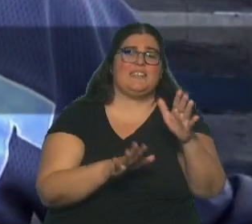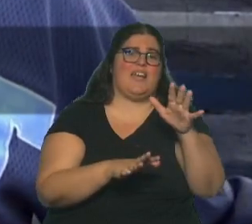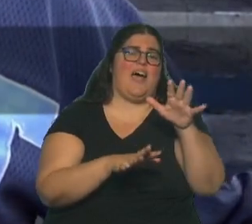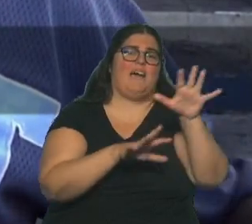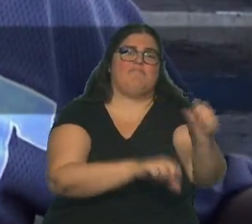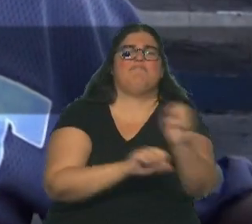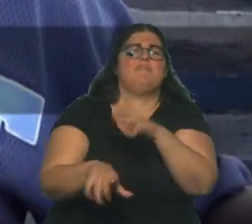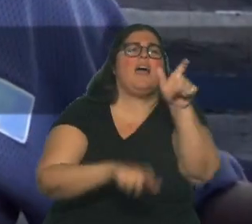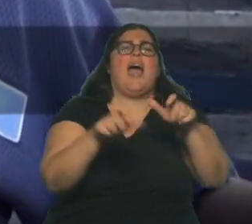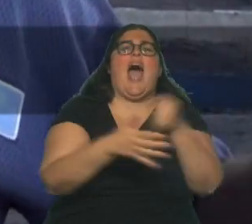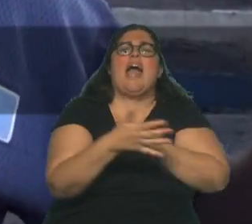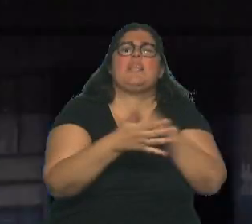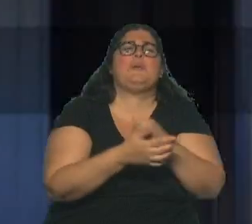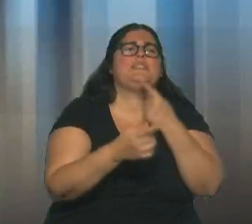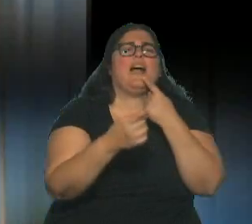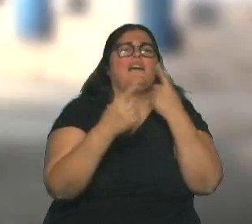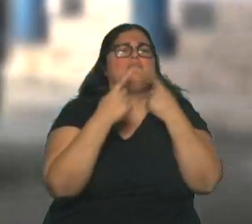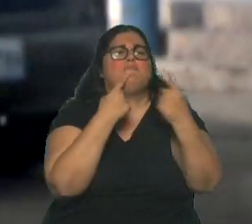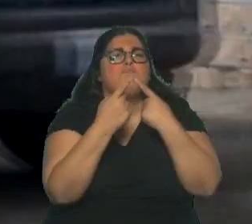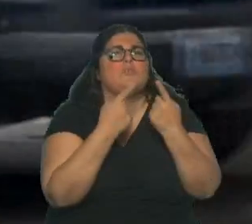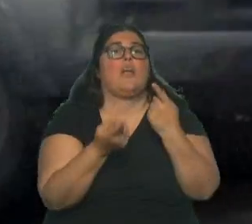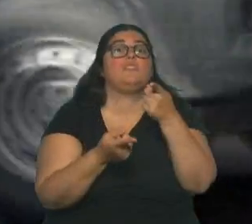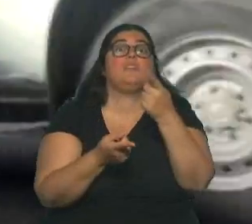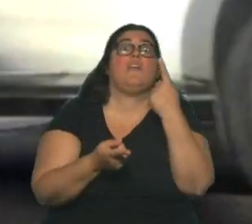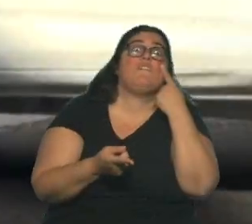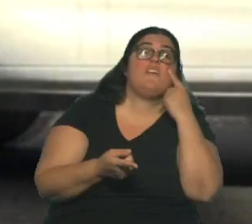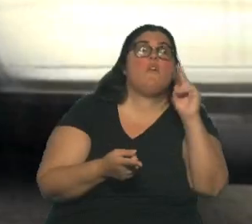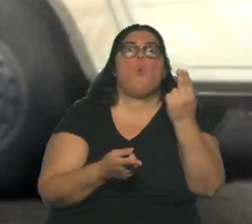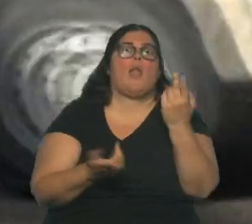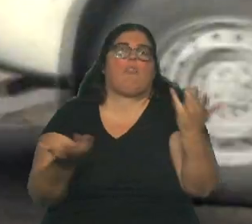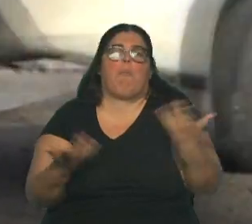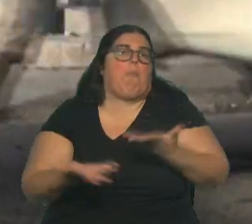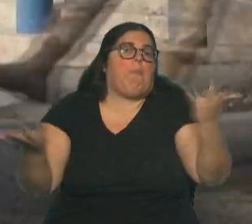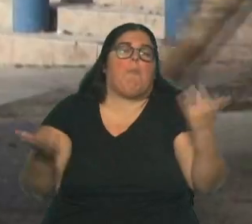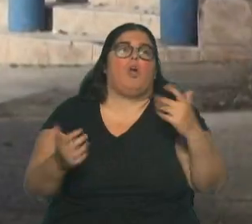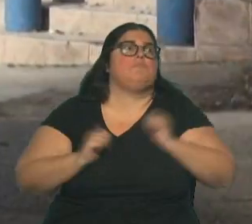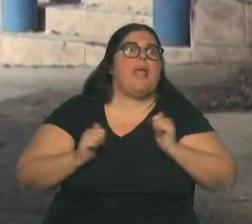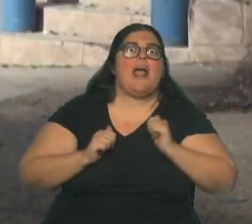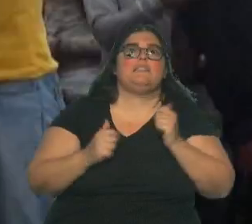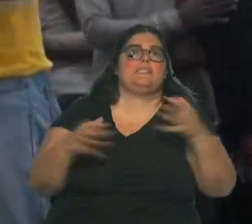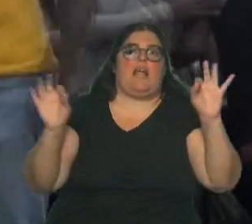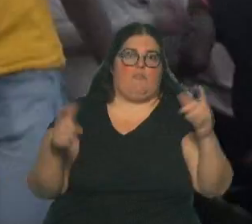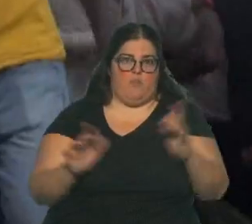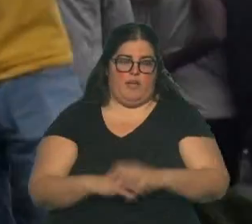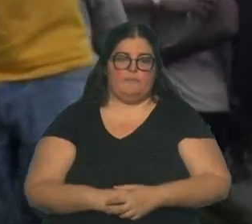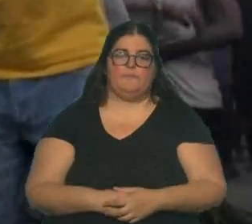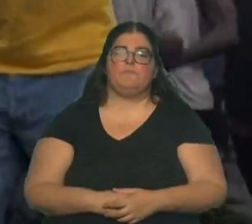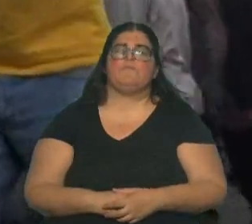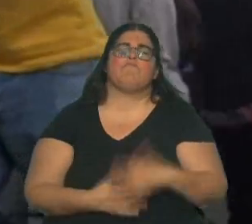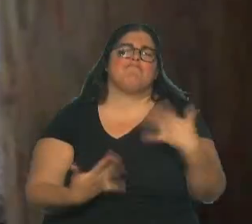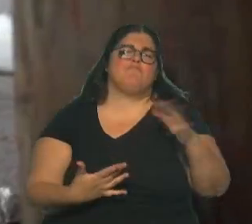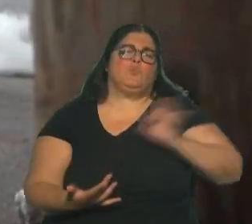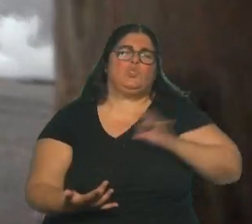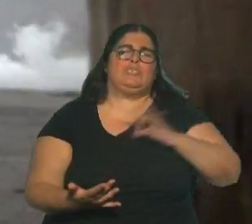yo jounon bay sou tio yo prend, eso prend. Haití es el país más pobre de América Latina. Desde hace décadas